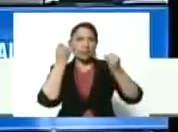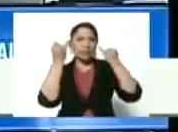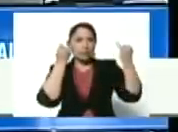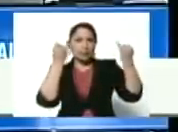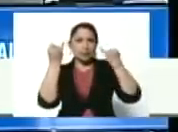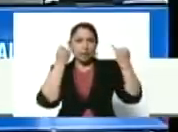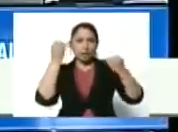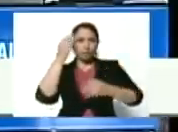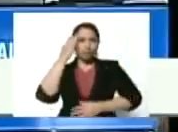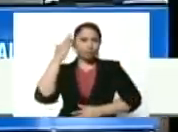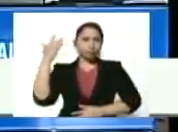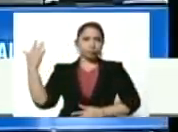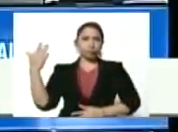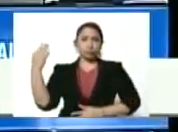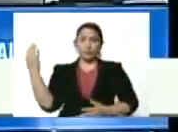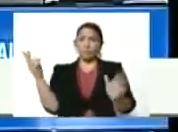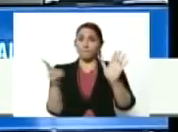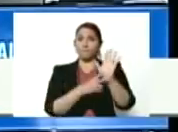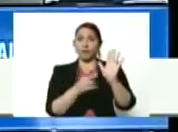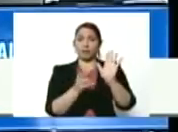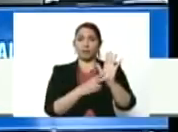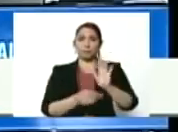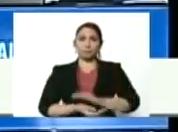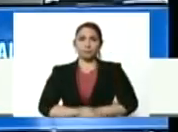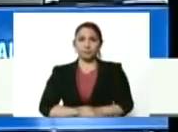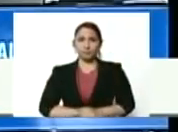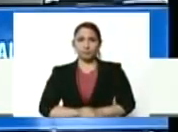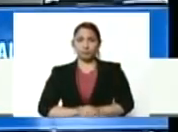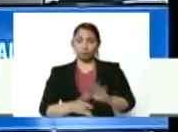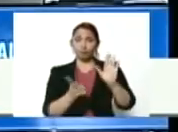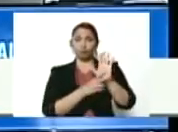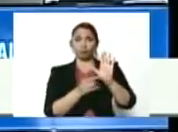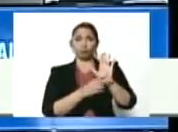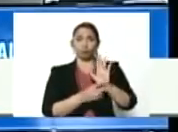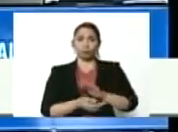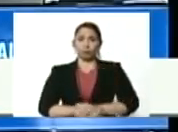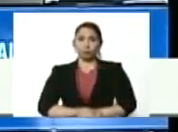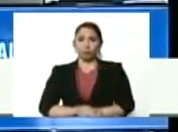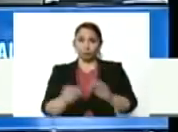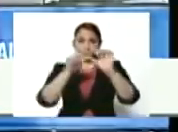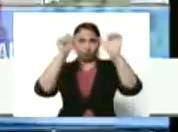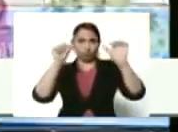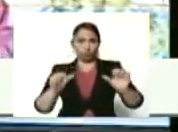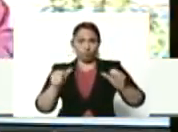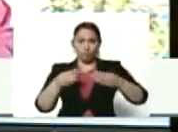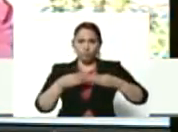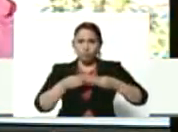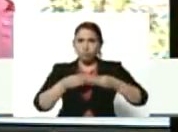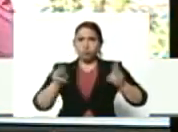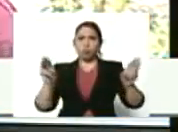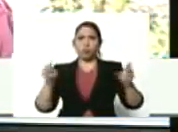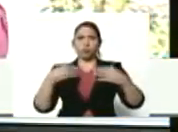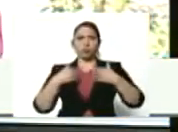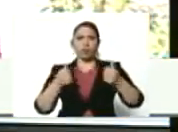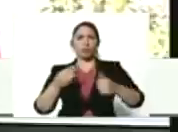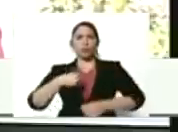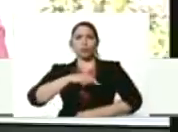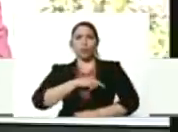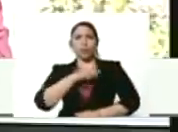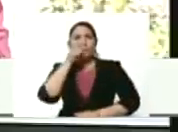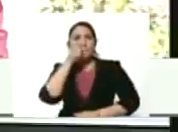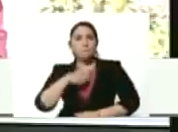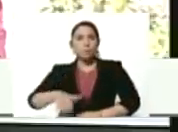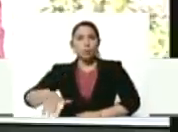los sueños en realidades, en la realidad del sistema público de salud de nuestros pueblos y la